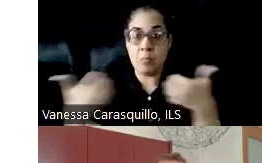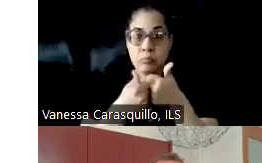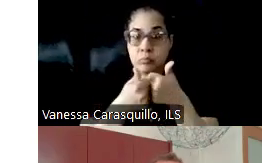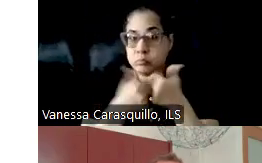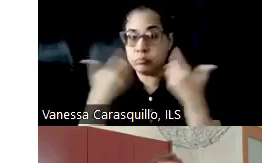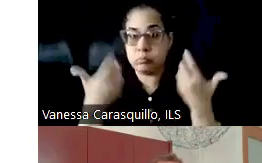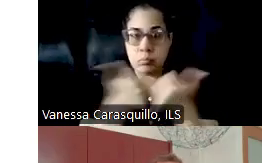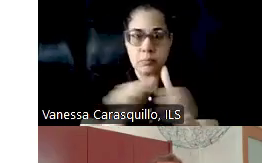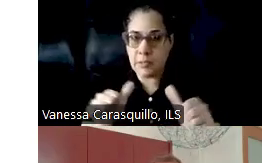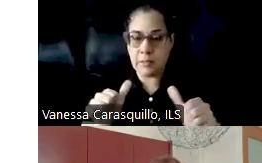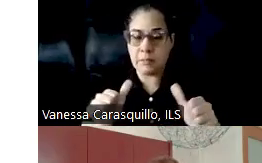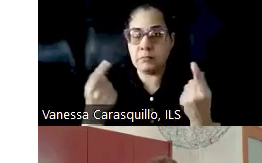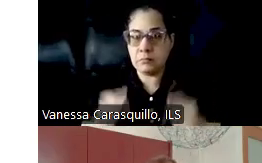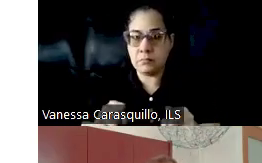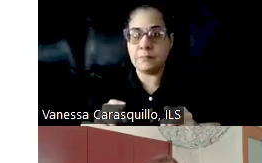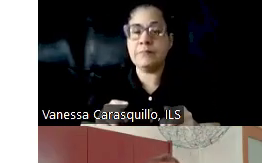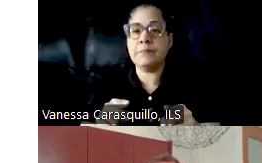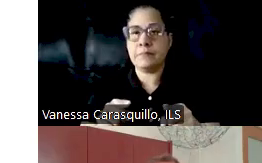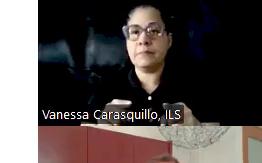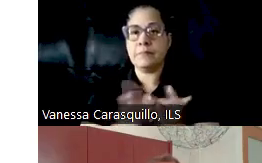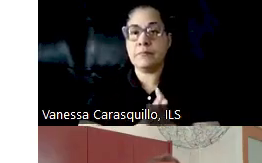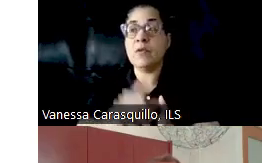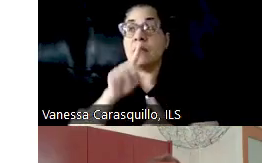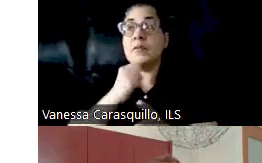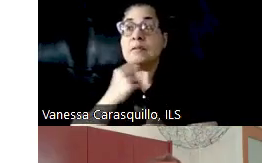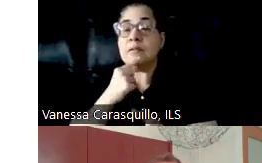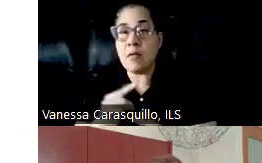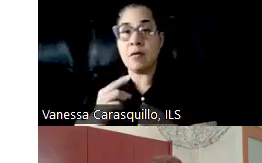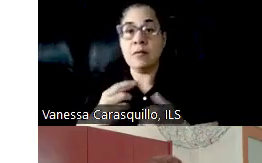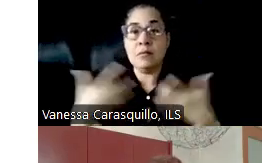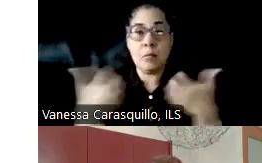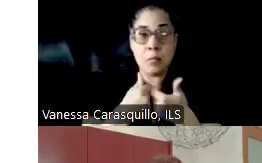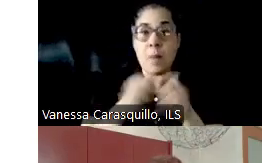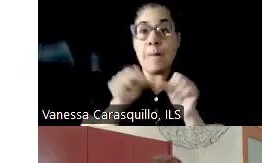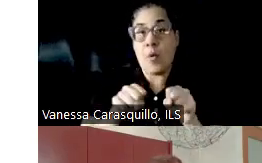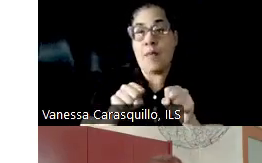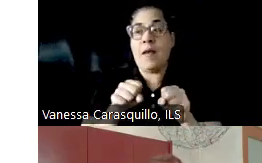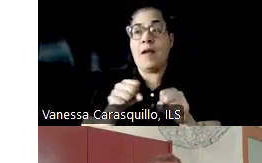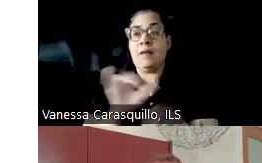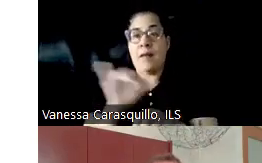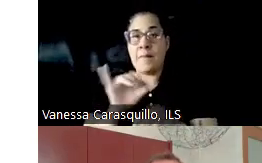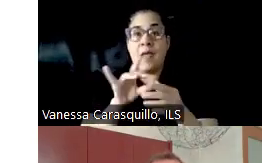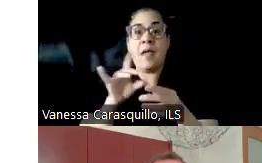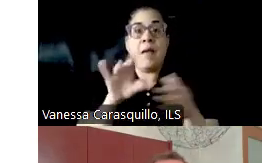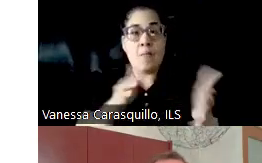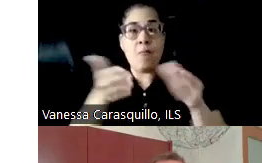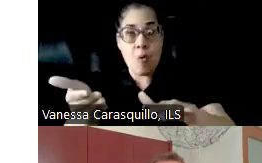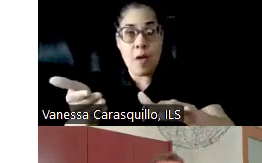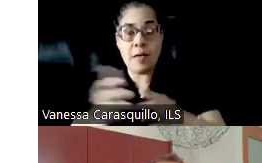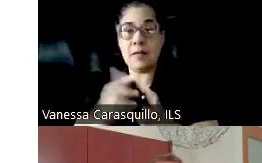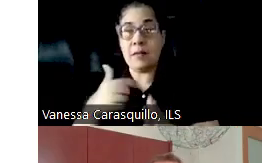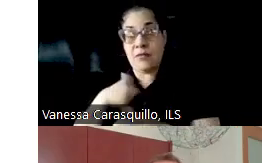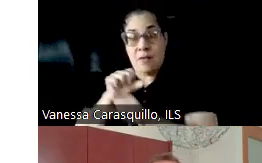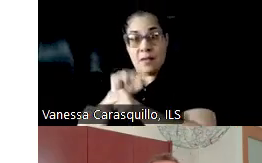accidentes. Y créanme, cuando hablo de accidentes puedo hablar hasta de muertes. Yo que trabajo en un ambiente